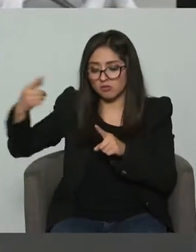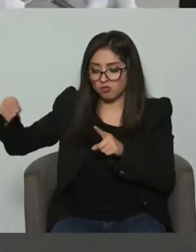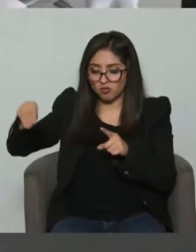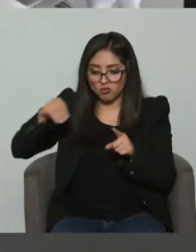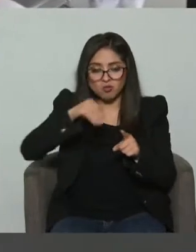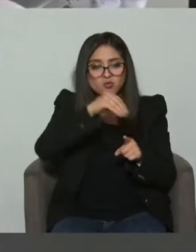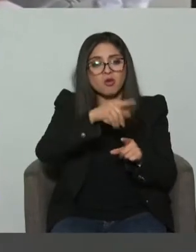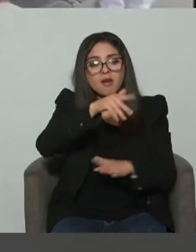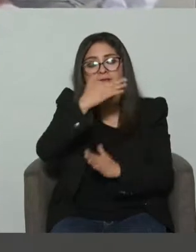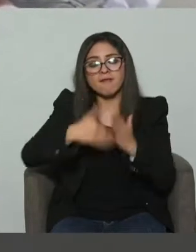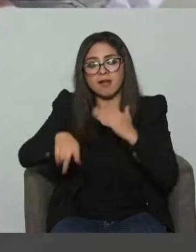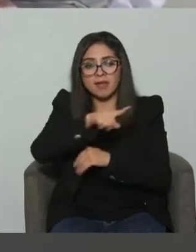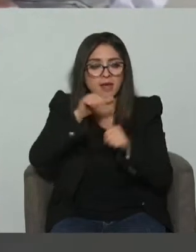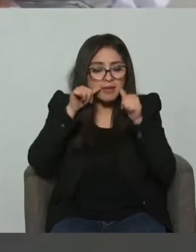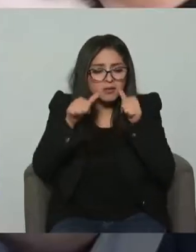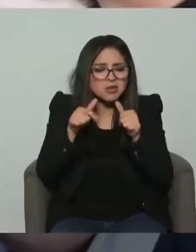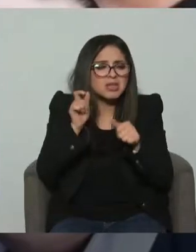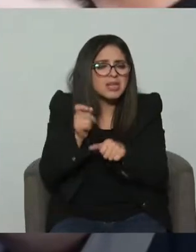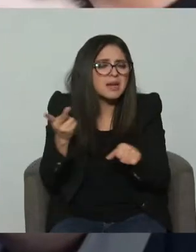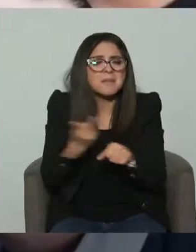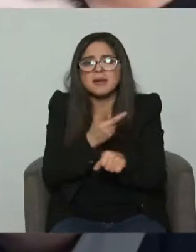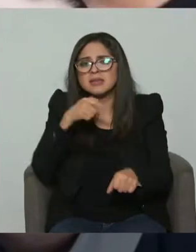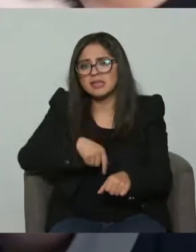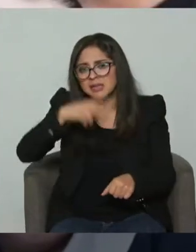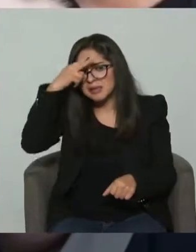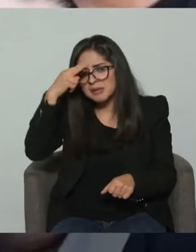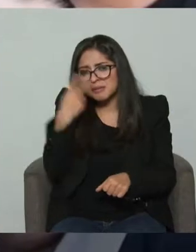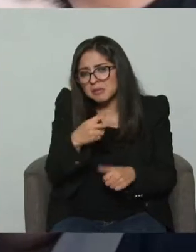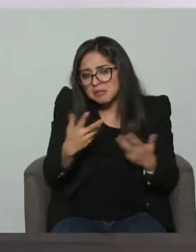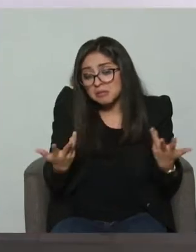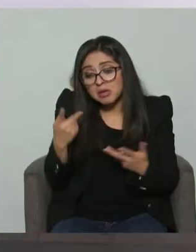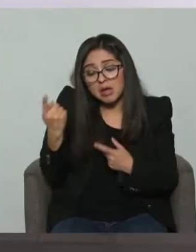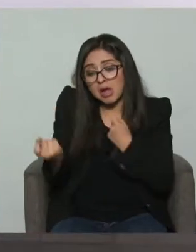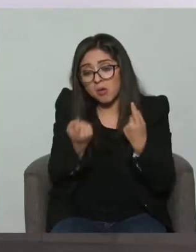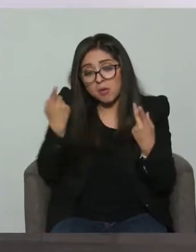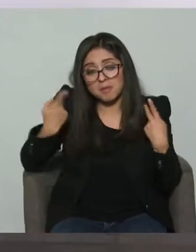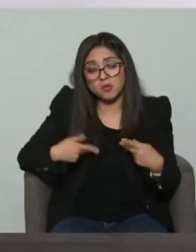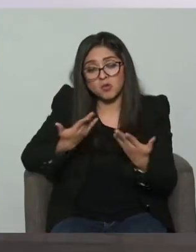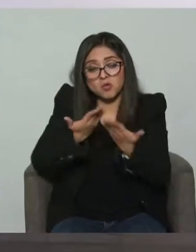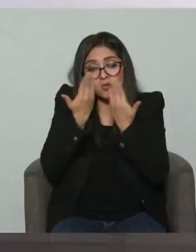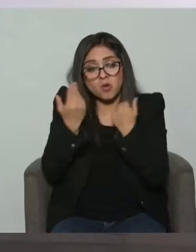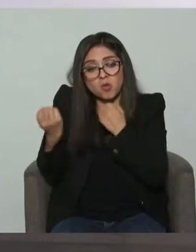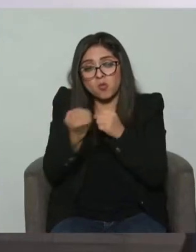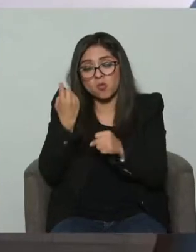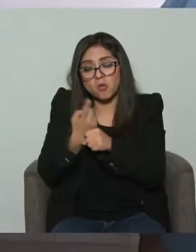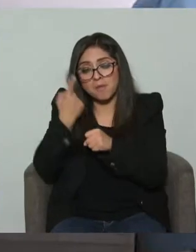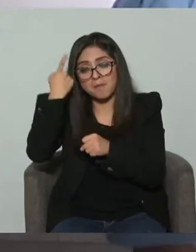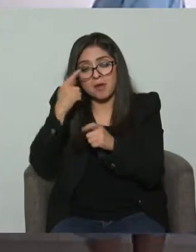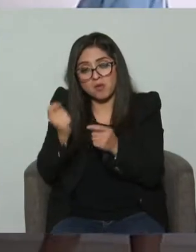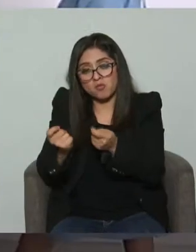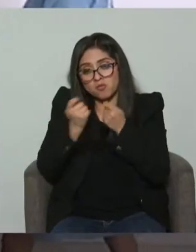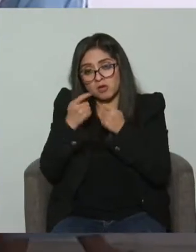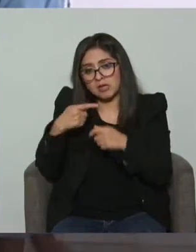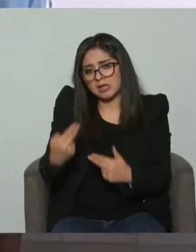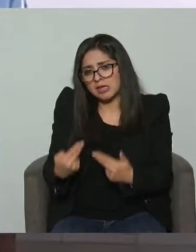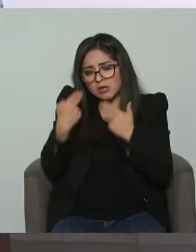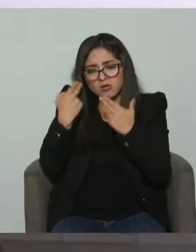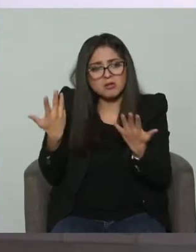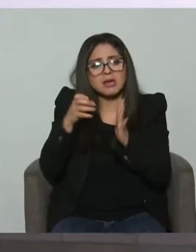atención. ¿Qué es lo que ocurre en muchas zonas de nuestro país? La gente no cuenta con estos servicios y entonces llega, por